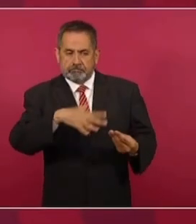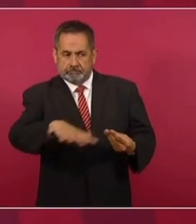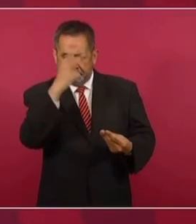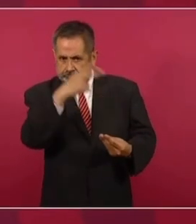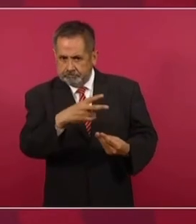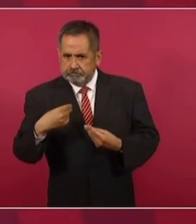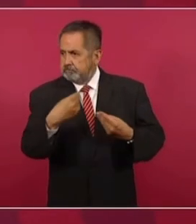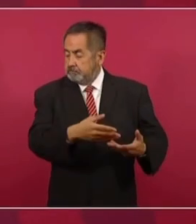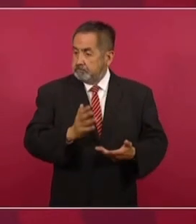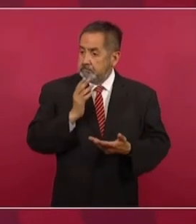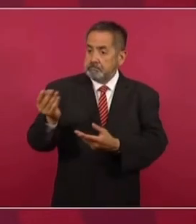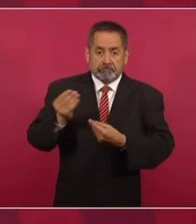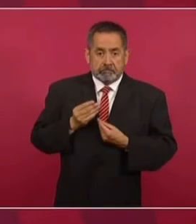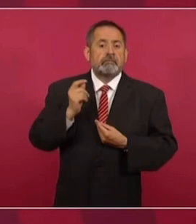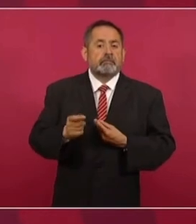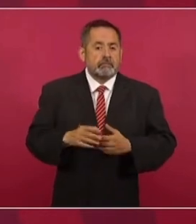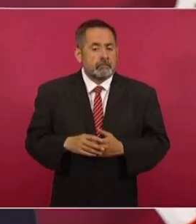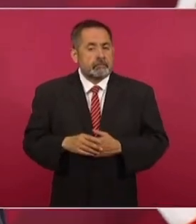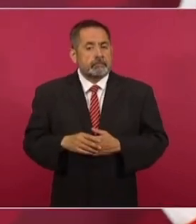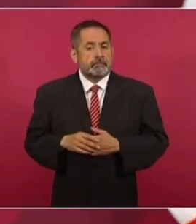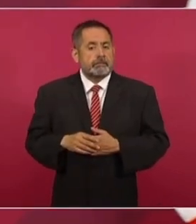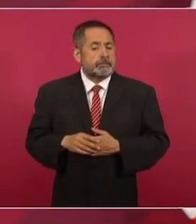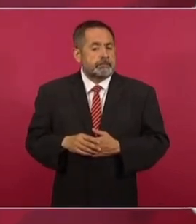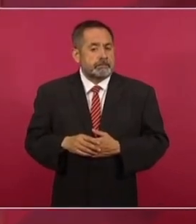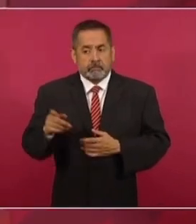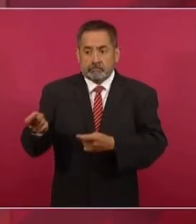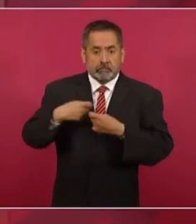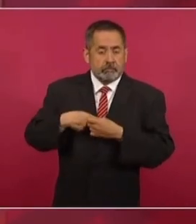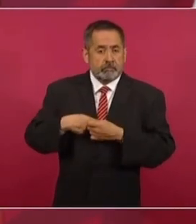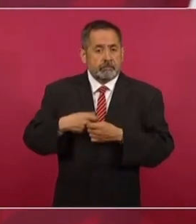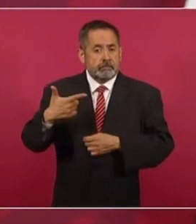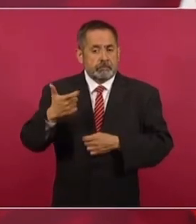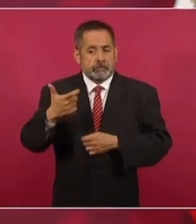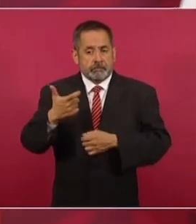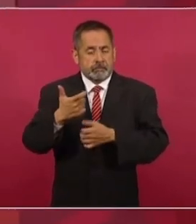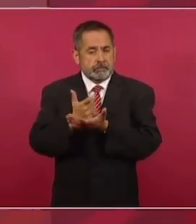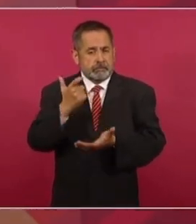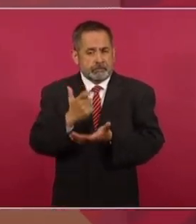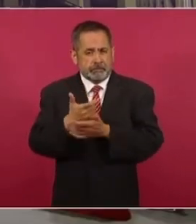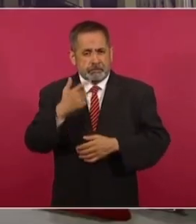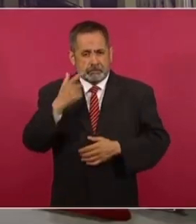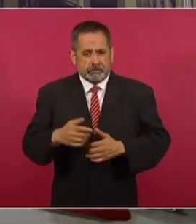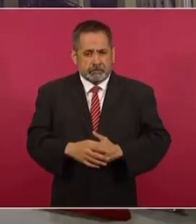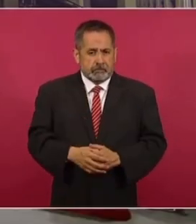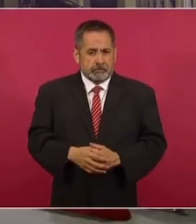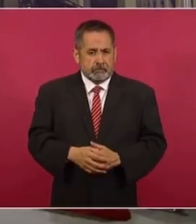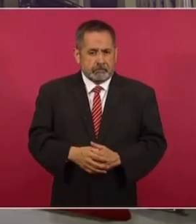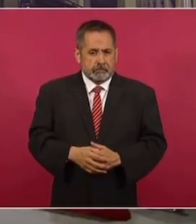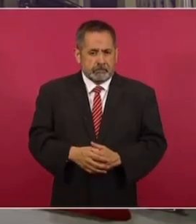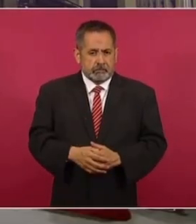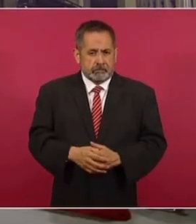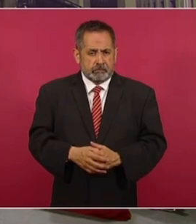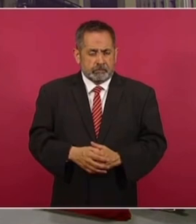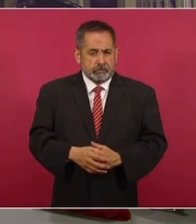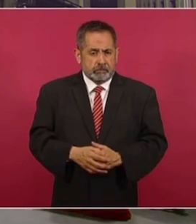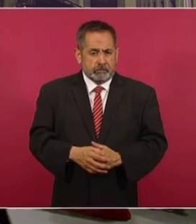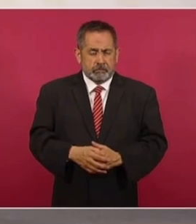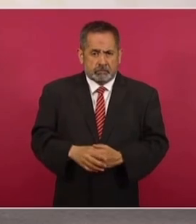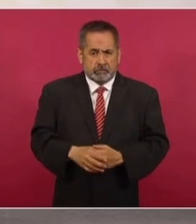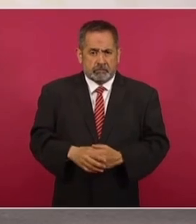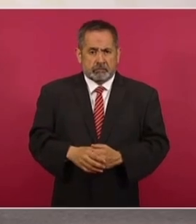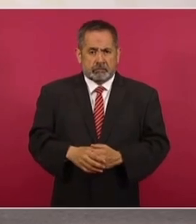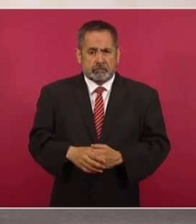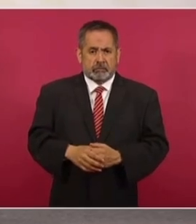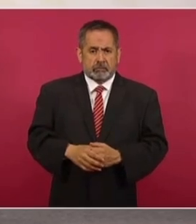a los mexicanos una pistola. ¡Producción! Que es una